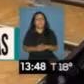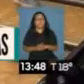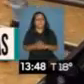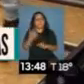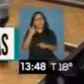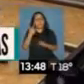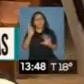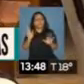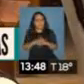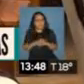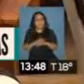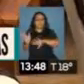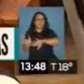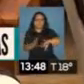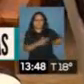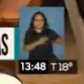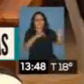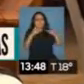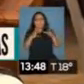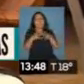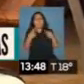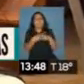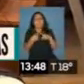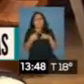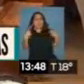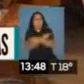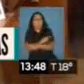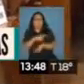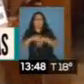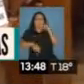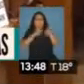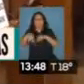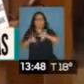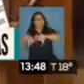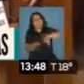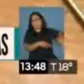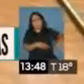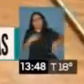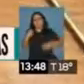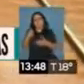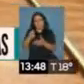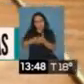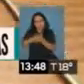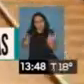Que se deje de lado las banderas políticas y que se trabaje por el futuro de todos los jujeños y del deporte de Jujuy.